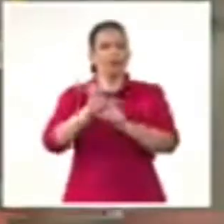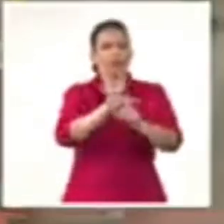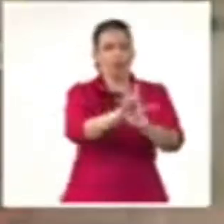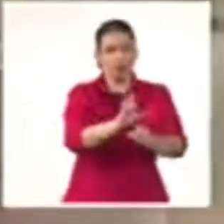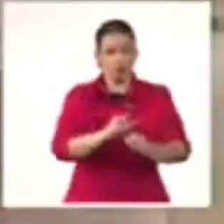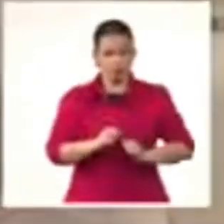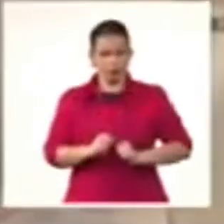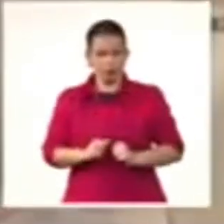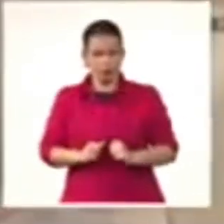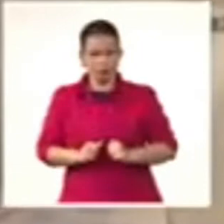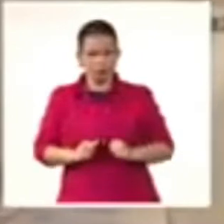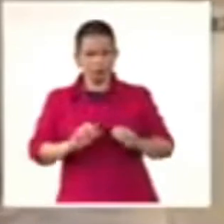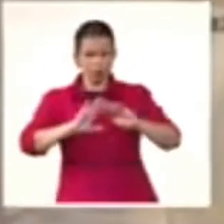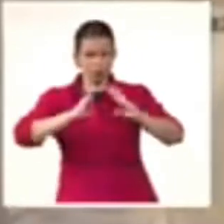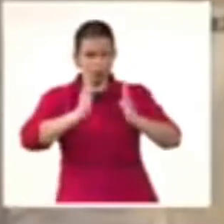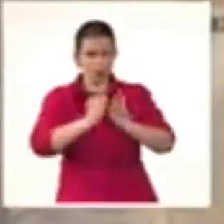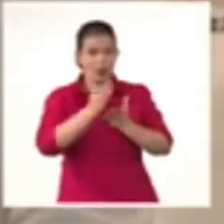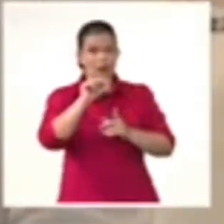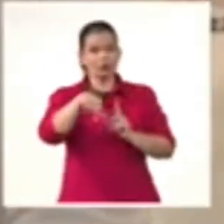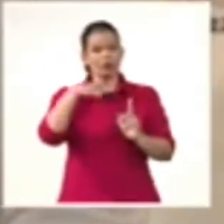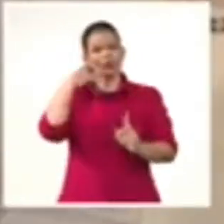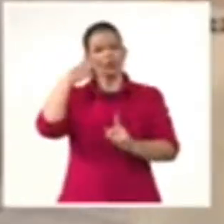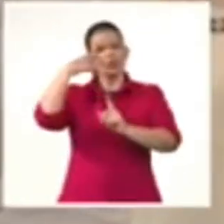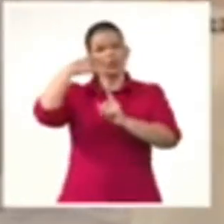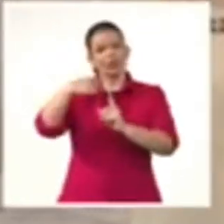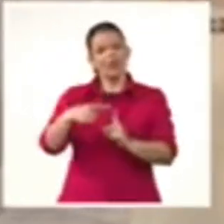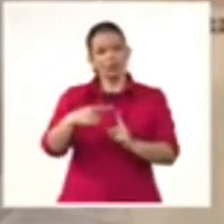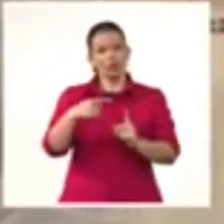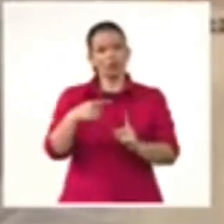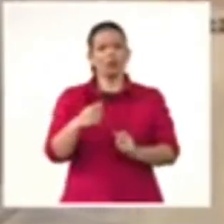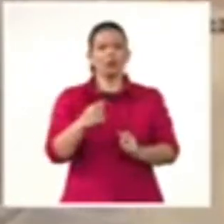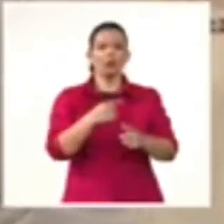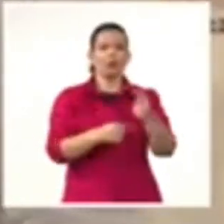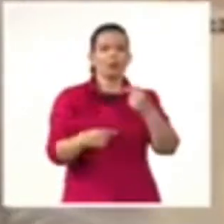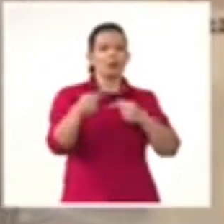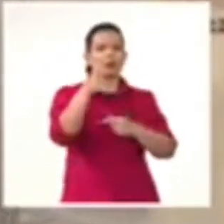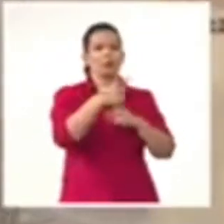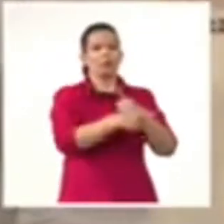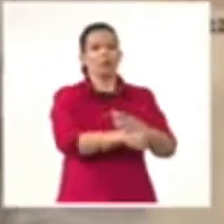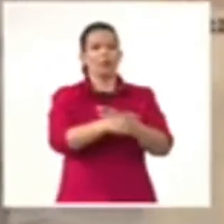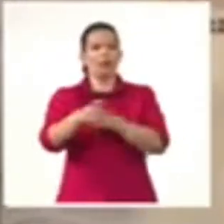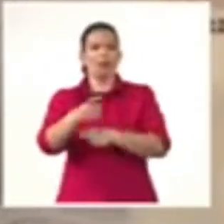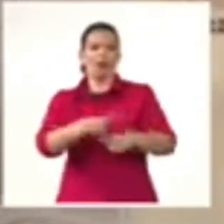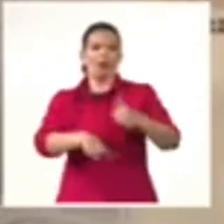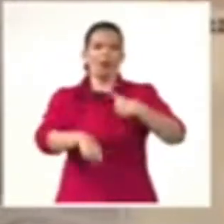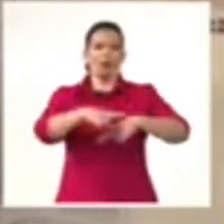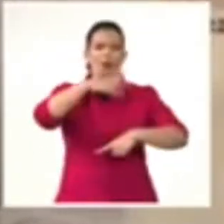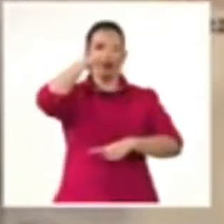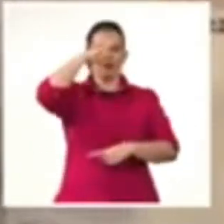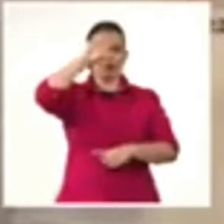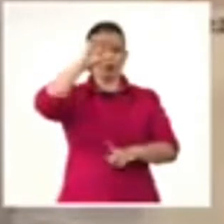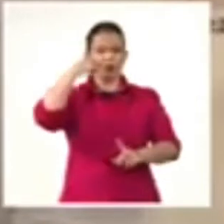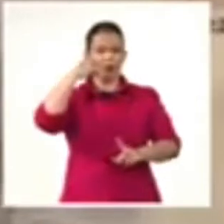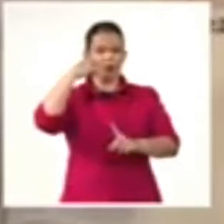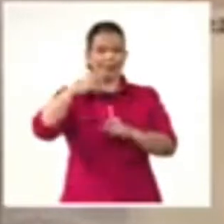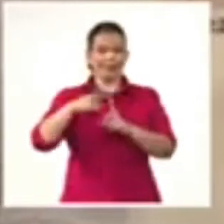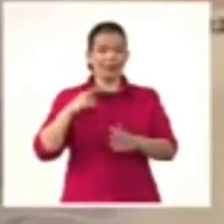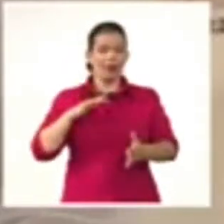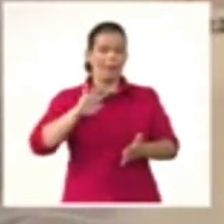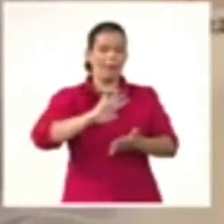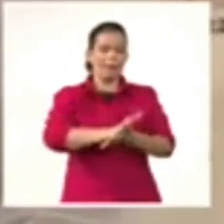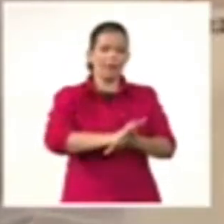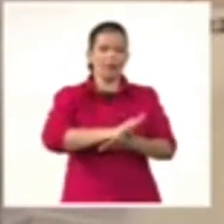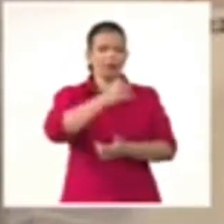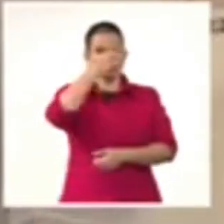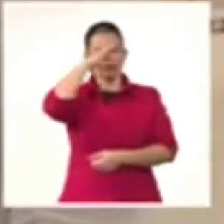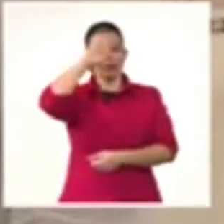inexistente, es parte del objetivo central de la guerra contra la Revolución Cubana: aplastar la alternativa, demonizar